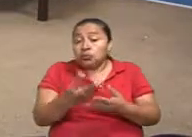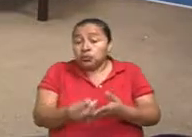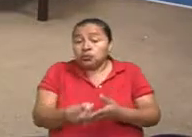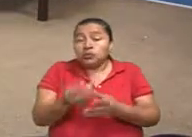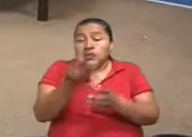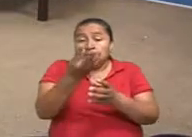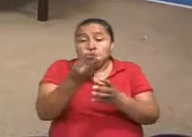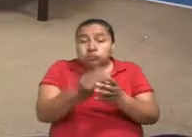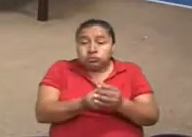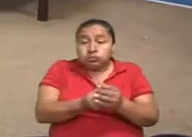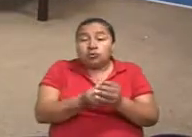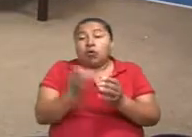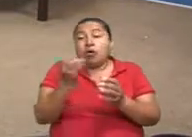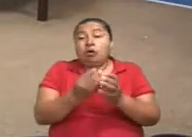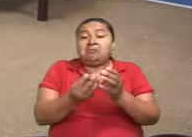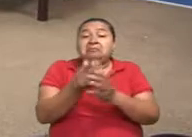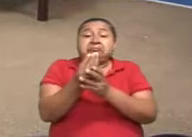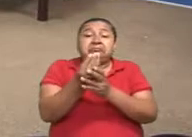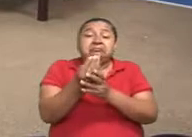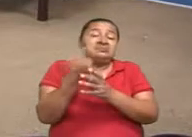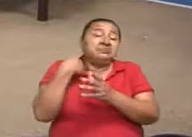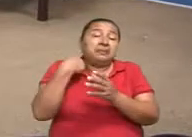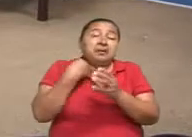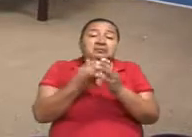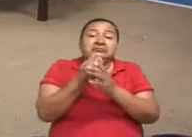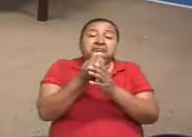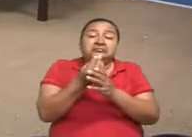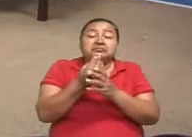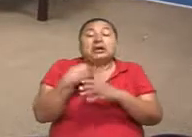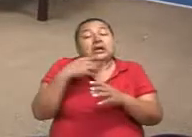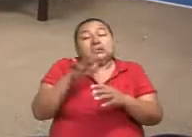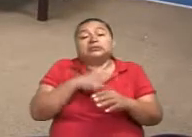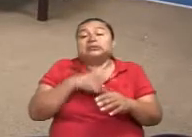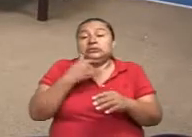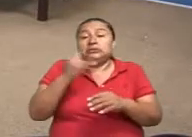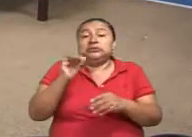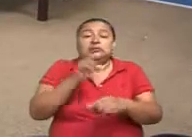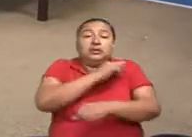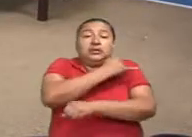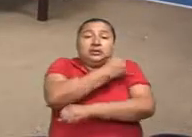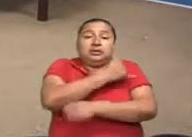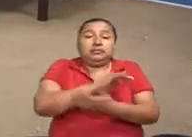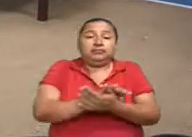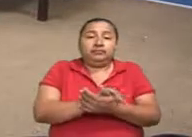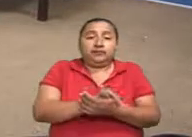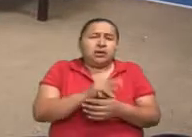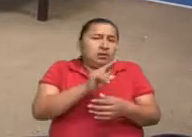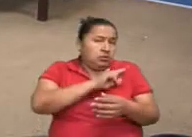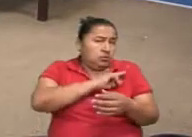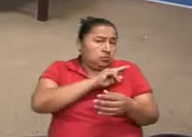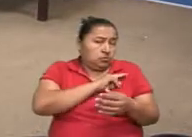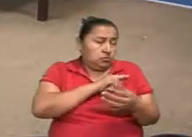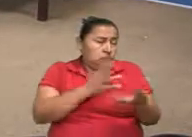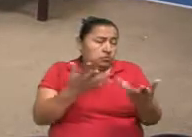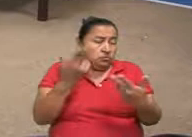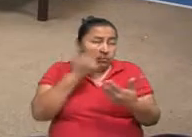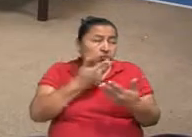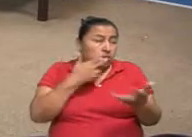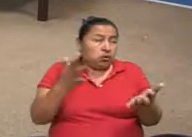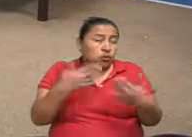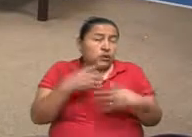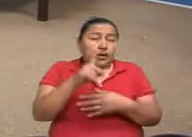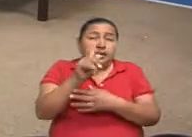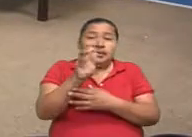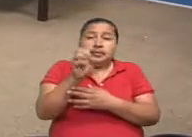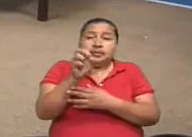puedan dilucidar si se tiene o no se tiene que operar este bebé. ¿No existe una terapia que pueda aplicar la madre,